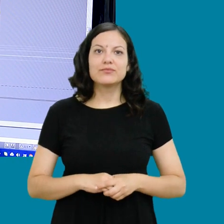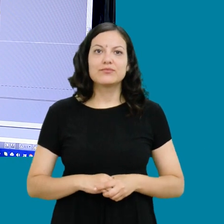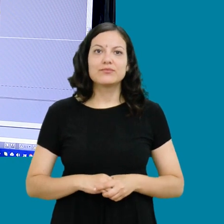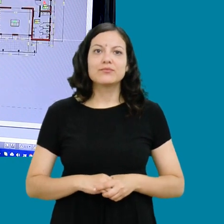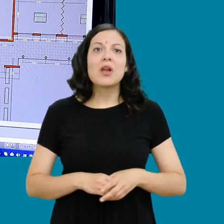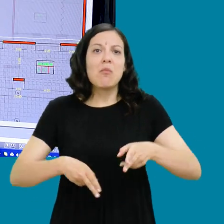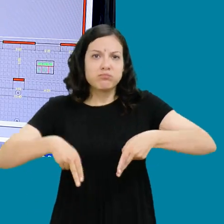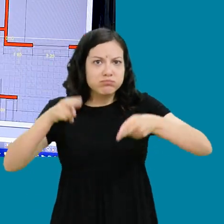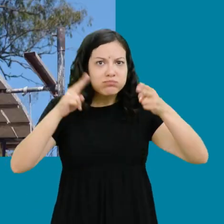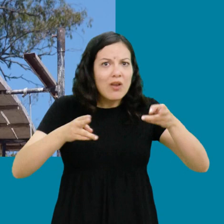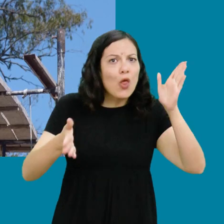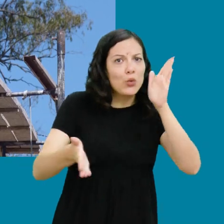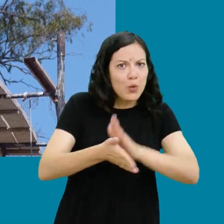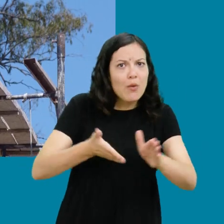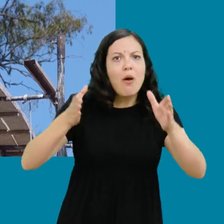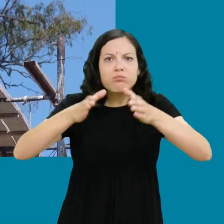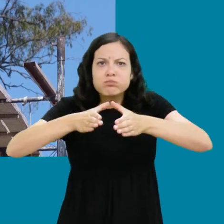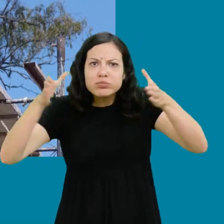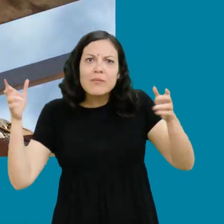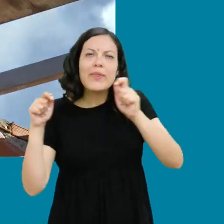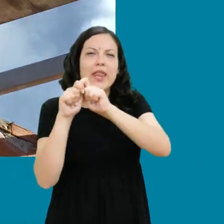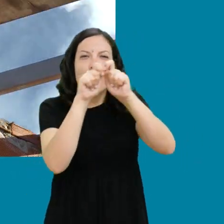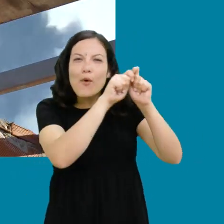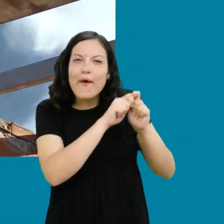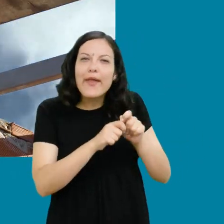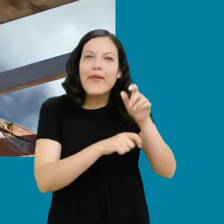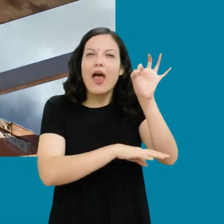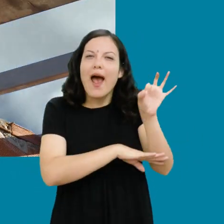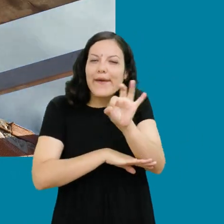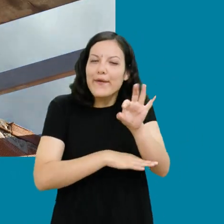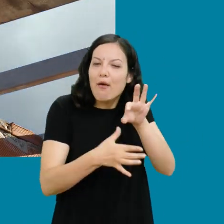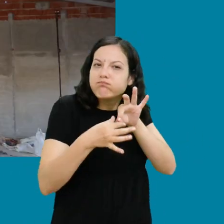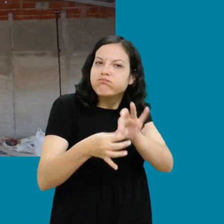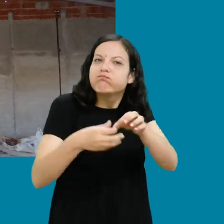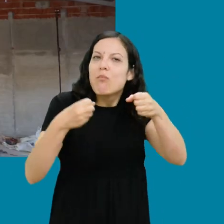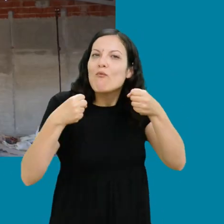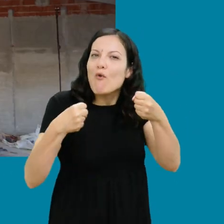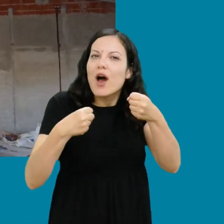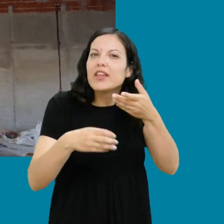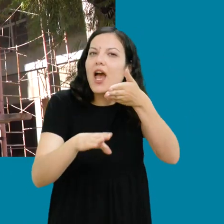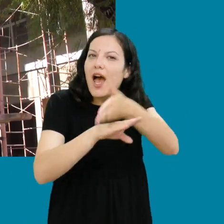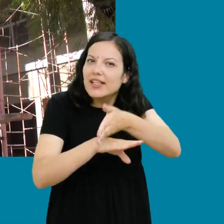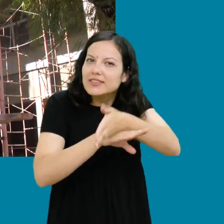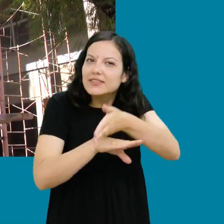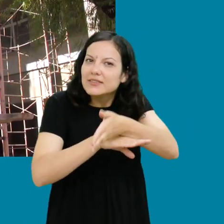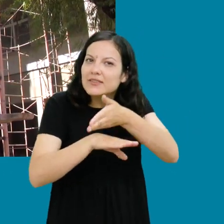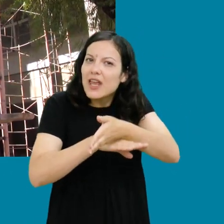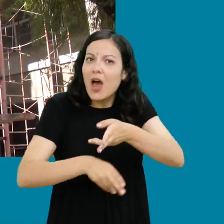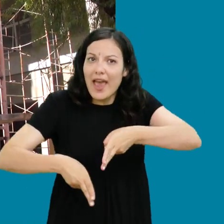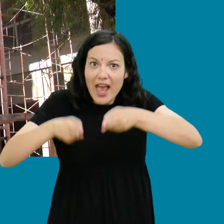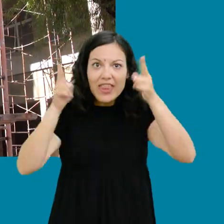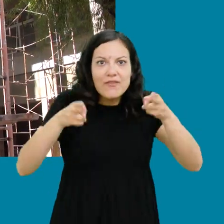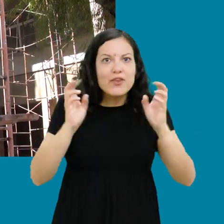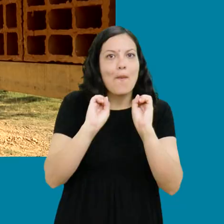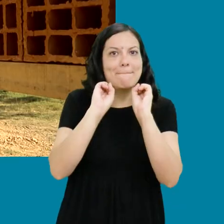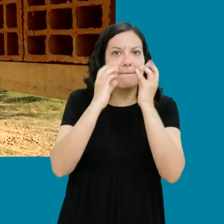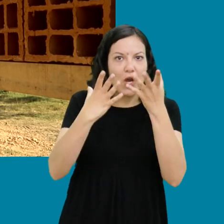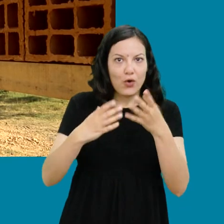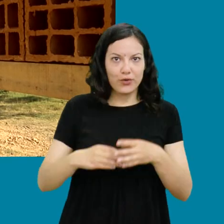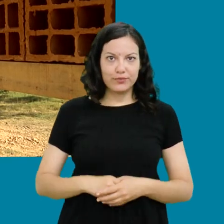Con nuevos edificios, ampliaciones, remodelaciones y terminaciones con fuerte énfasis en la accesibilidad, se mejoró la infraestructura.